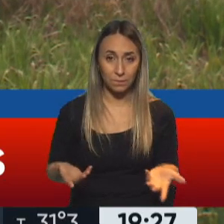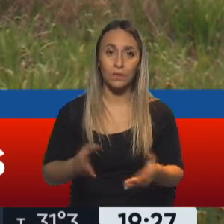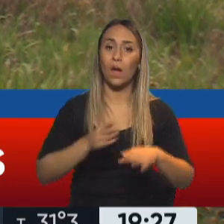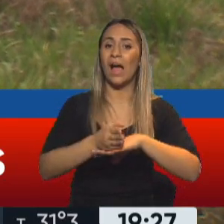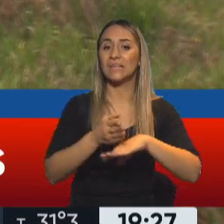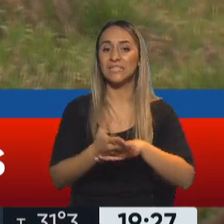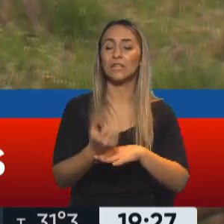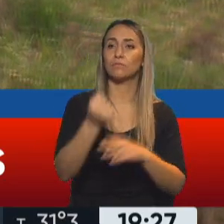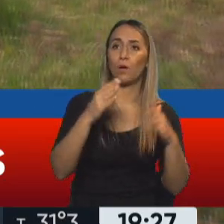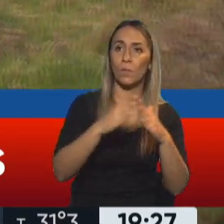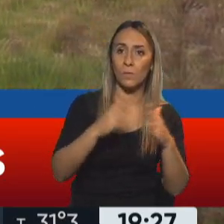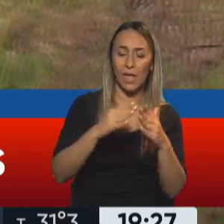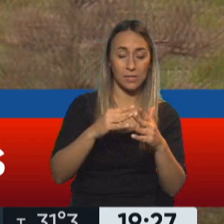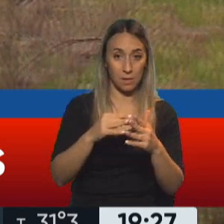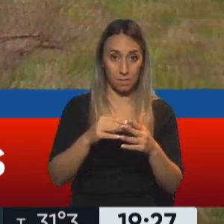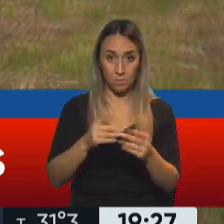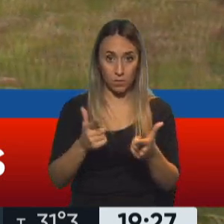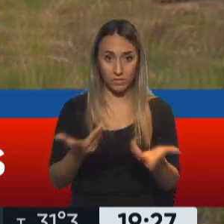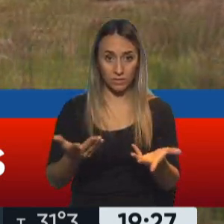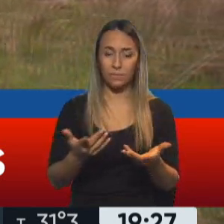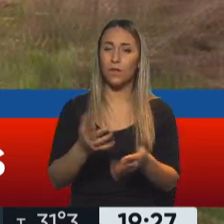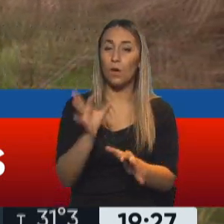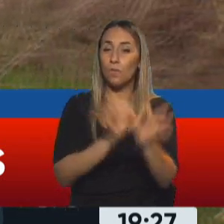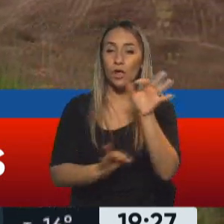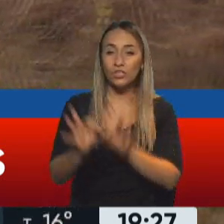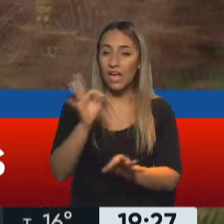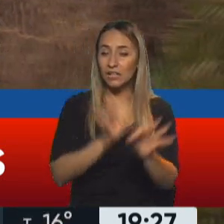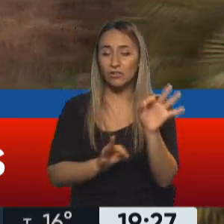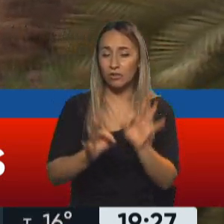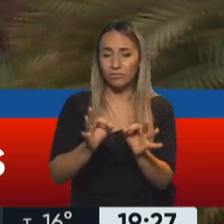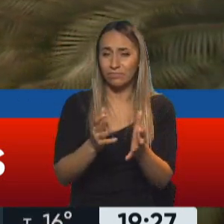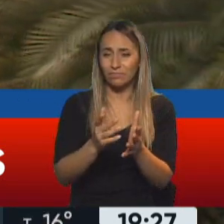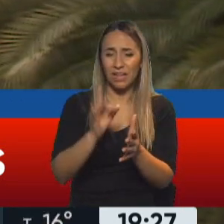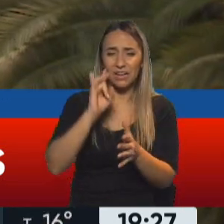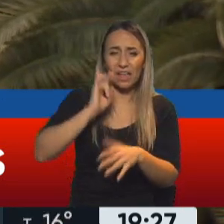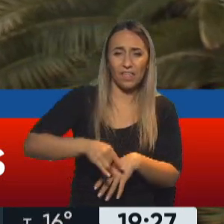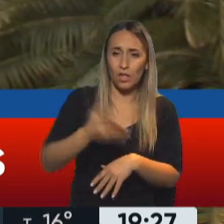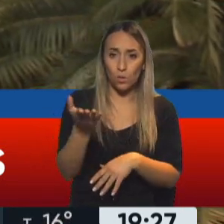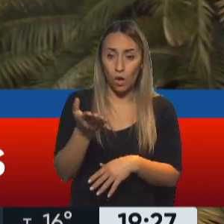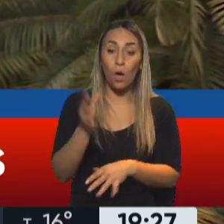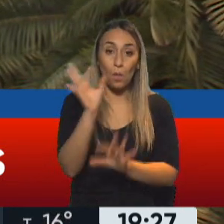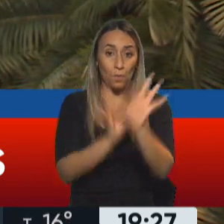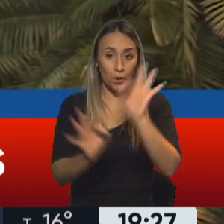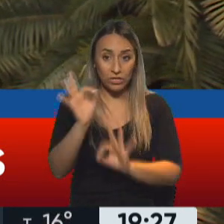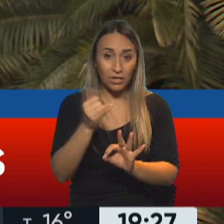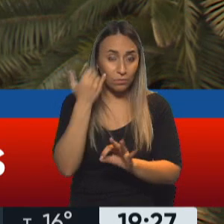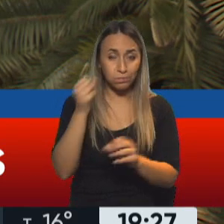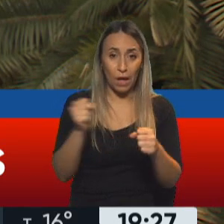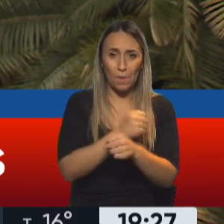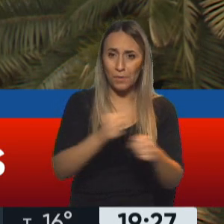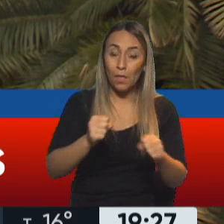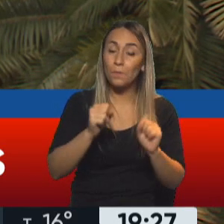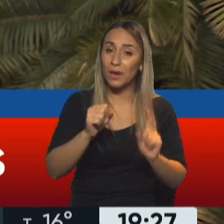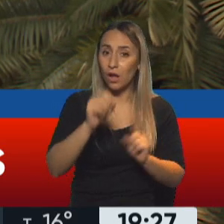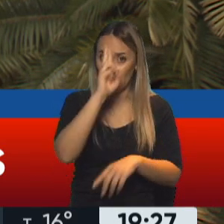la vivienda. Un proyecto que es un absurdo desde el punto de vista ambiental. Un proyecto que además se aprobó sin